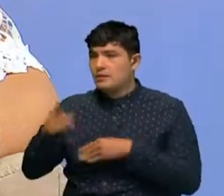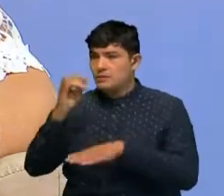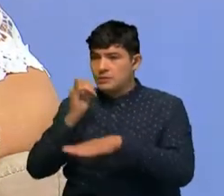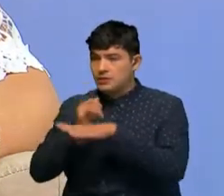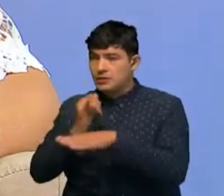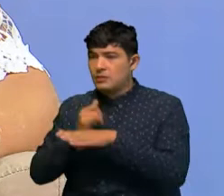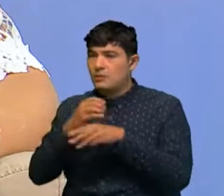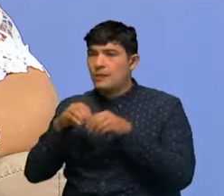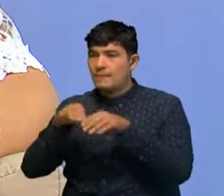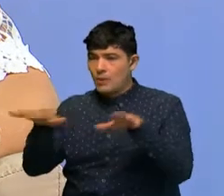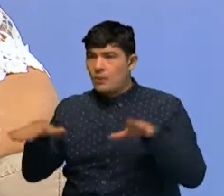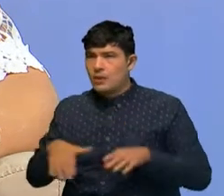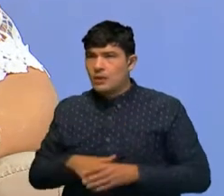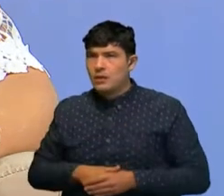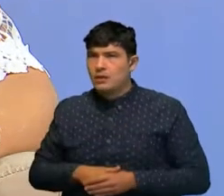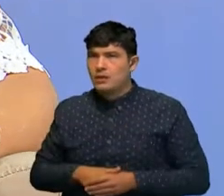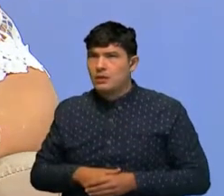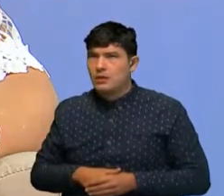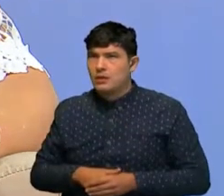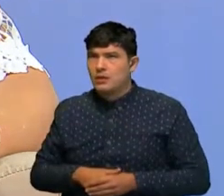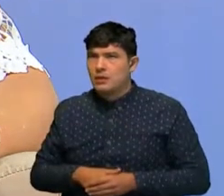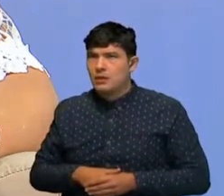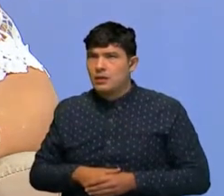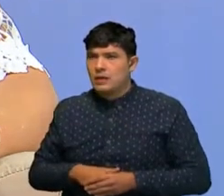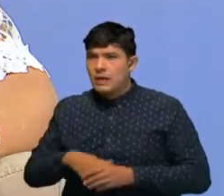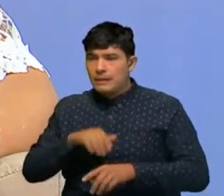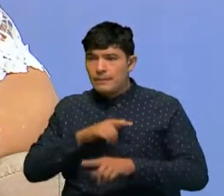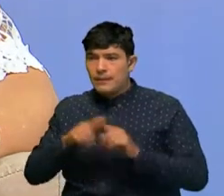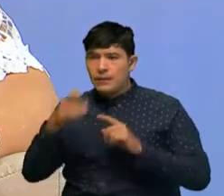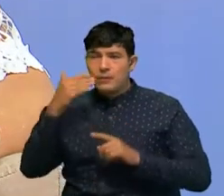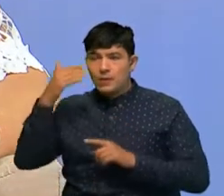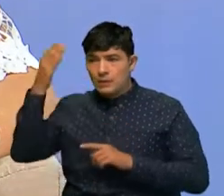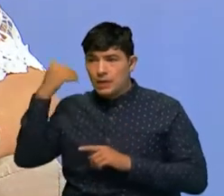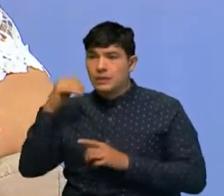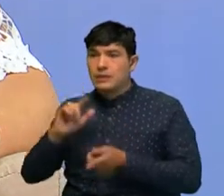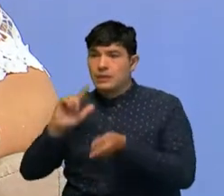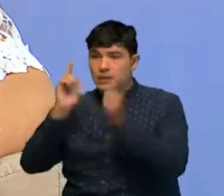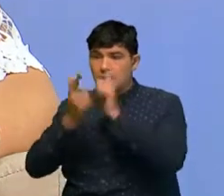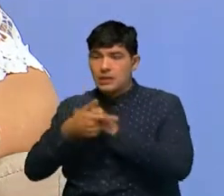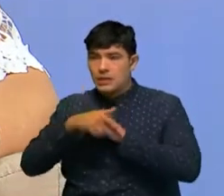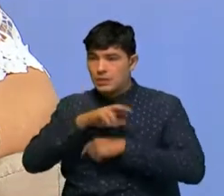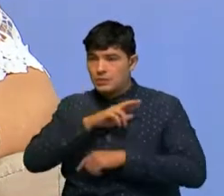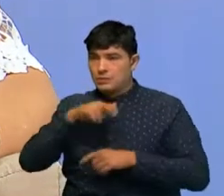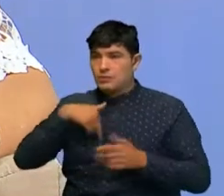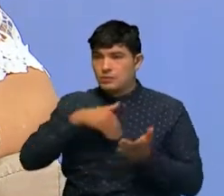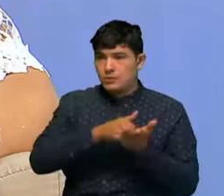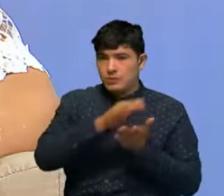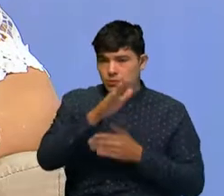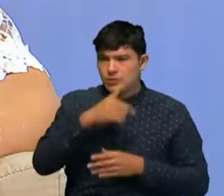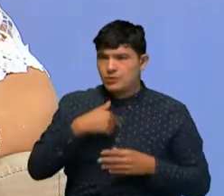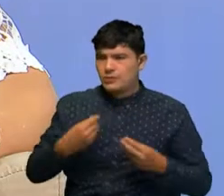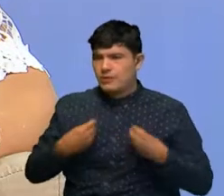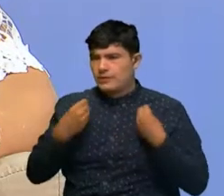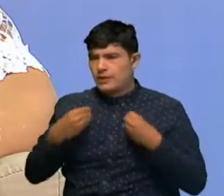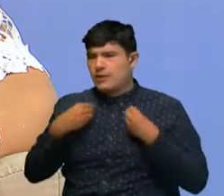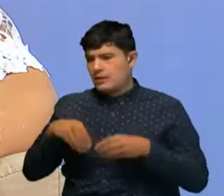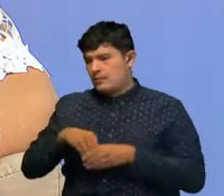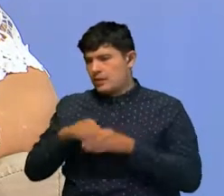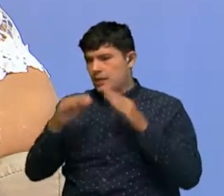pública y como fueron en remodelación, nos sacaron. O sea, yo vivía como en calidad de